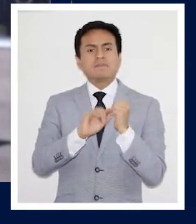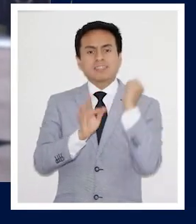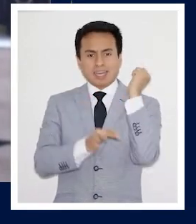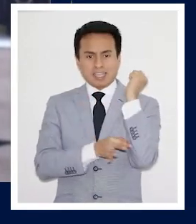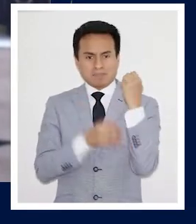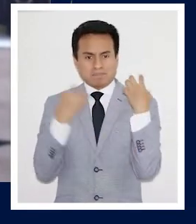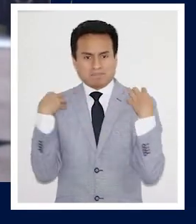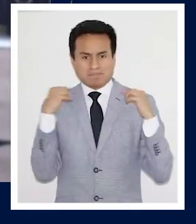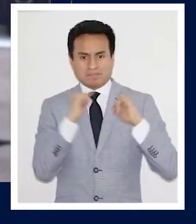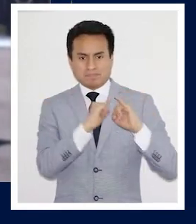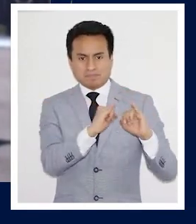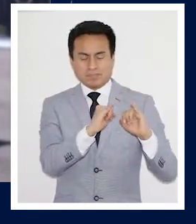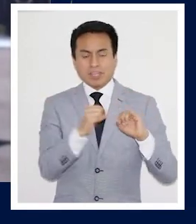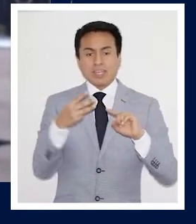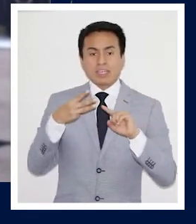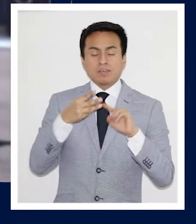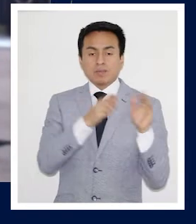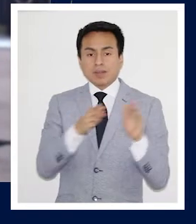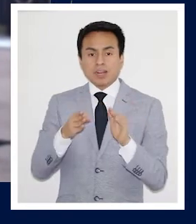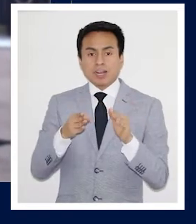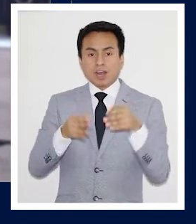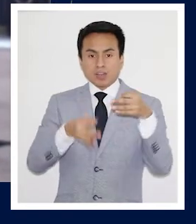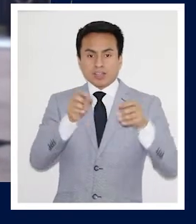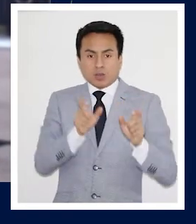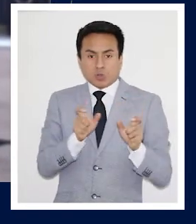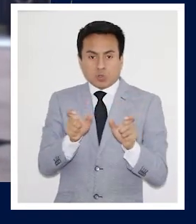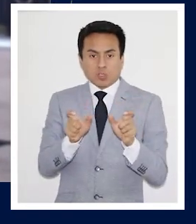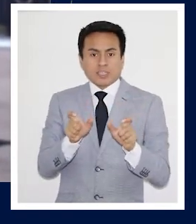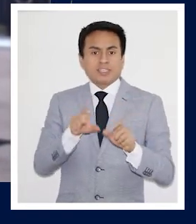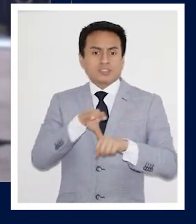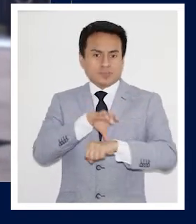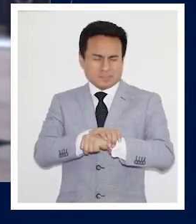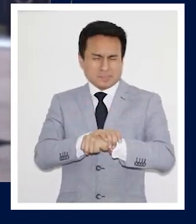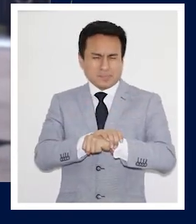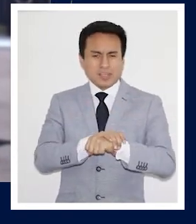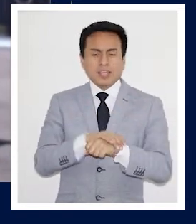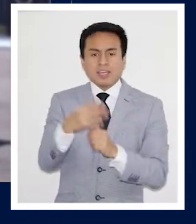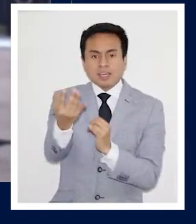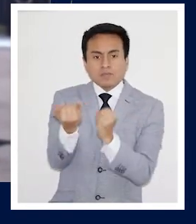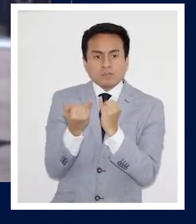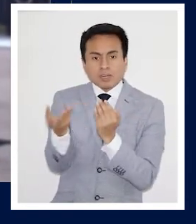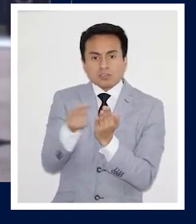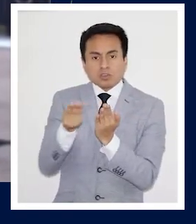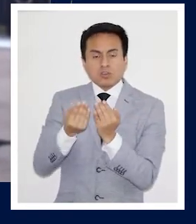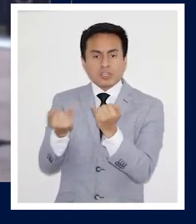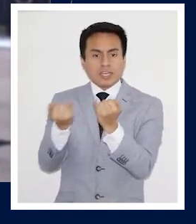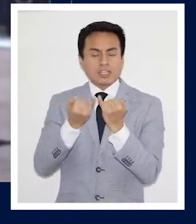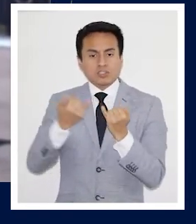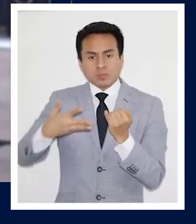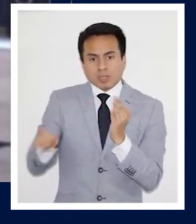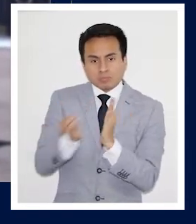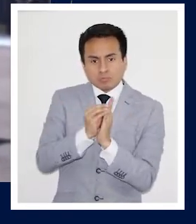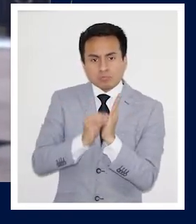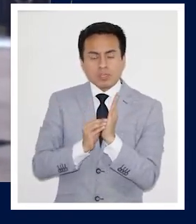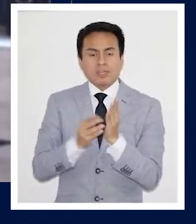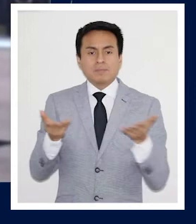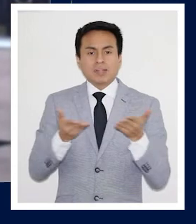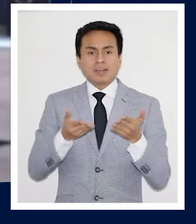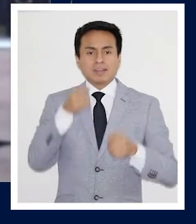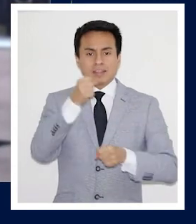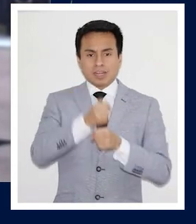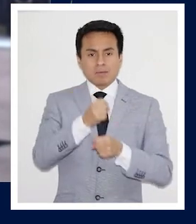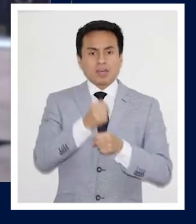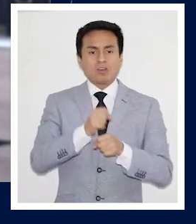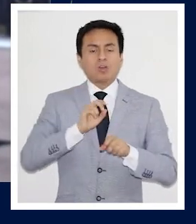fiscal de turno. Y tres, preparar la propia audiencia de control de detención, recopilando información y datos necesarios